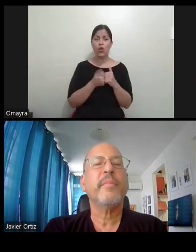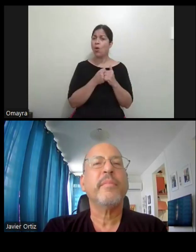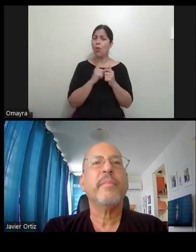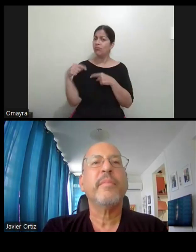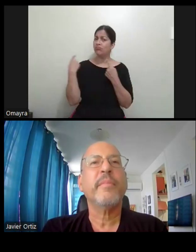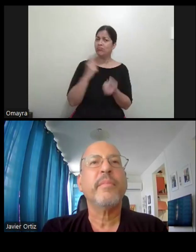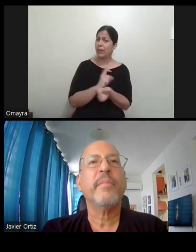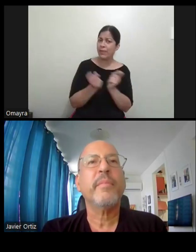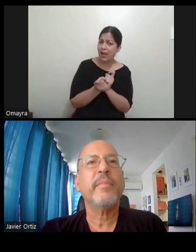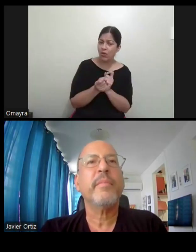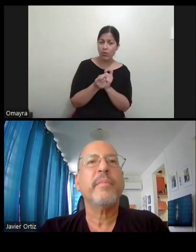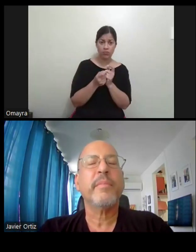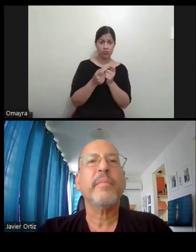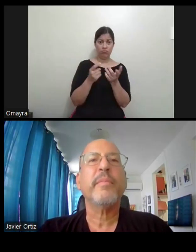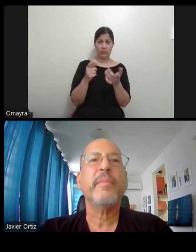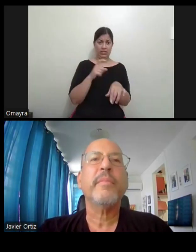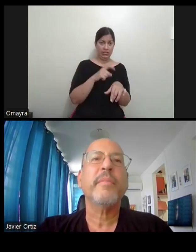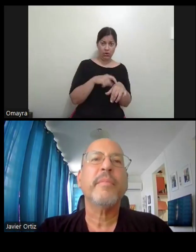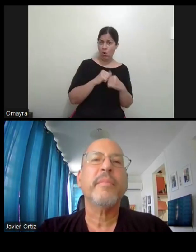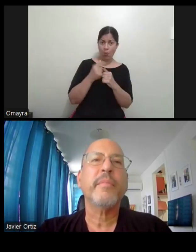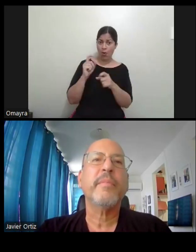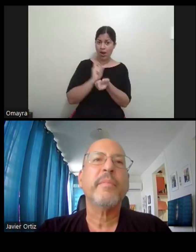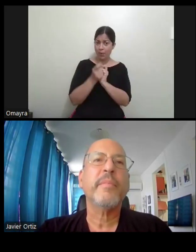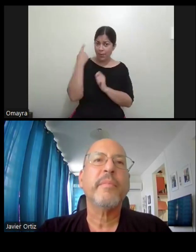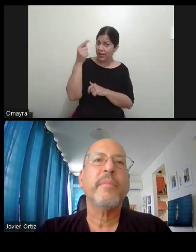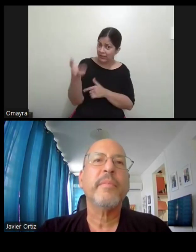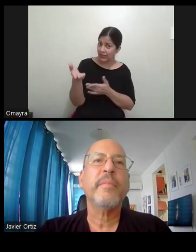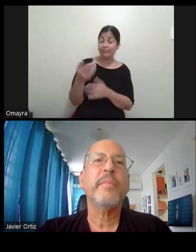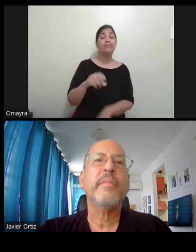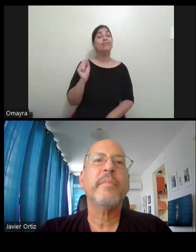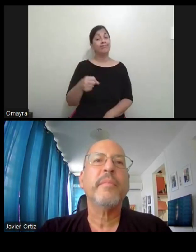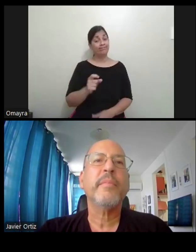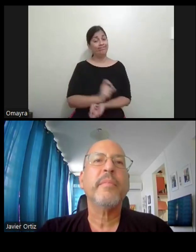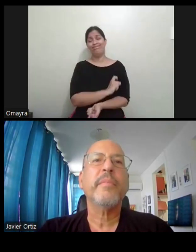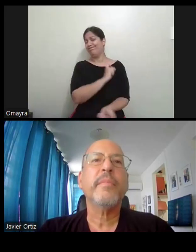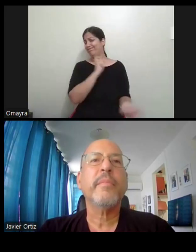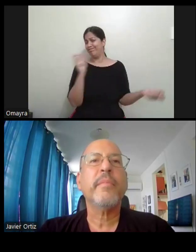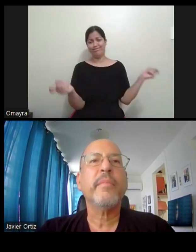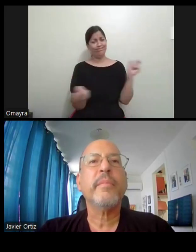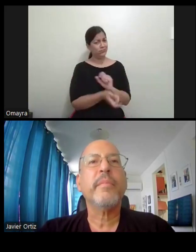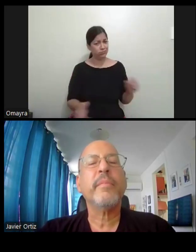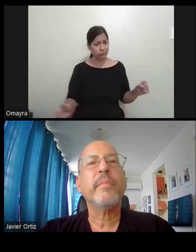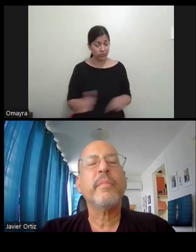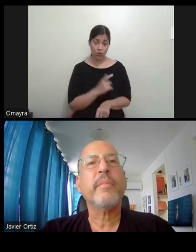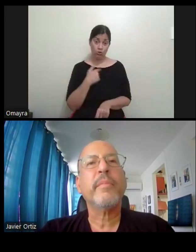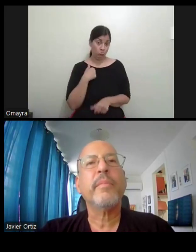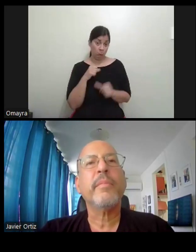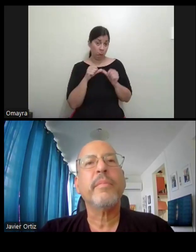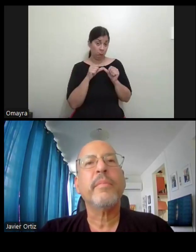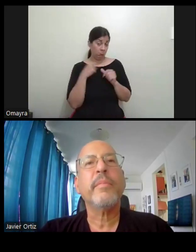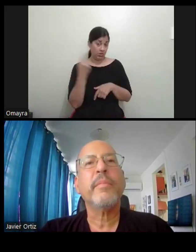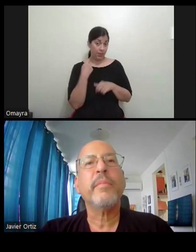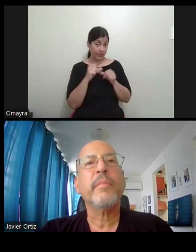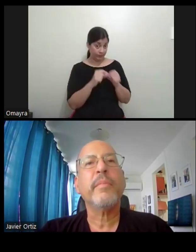eso ha cambiado para ti? Es verdad, ha cambiado totalmente, porque yo siempre seguí trabajando en